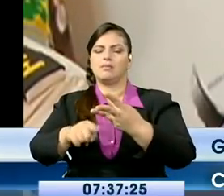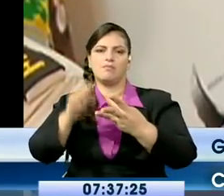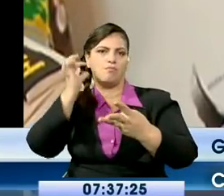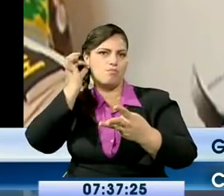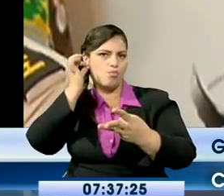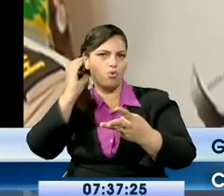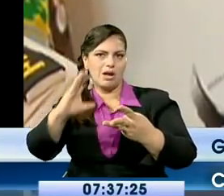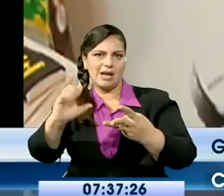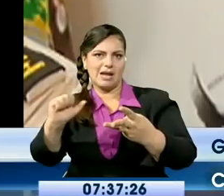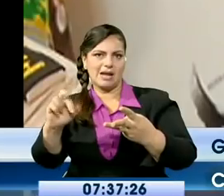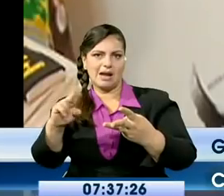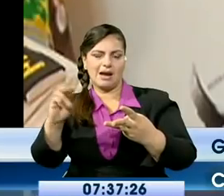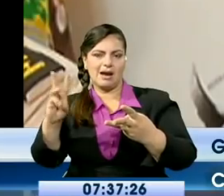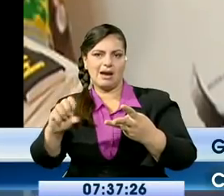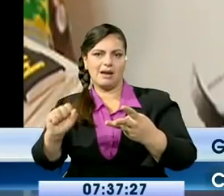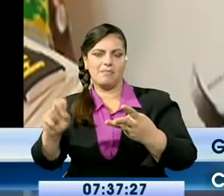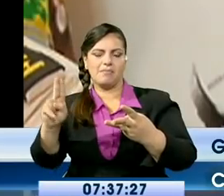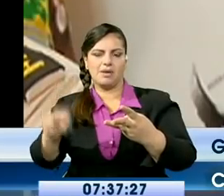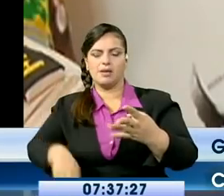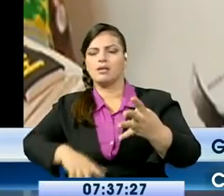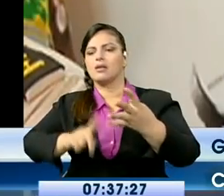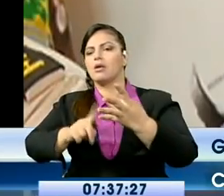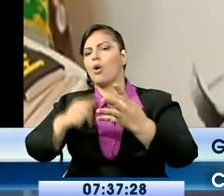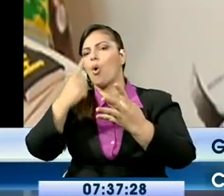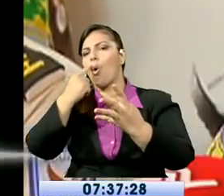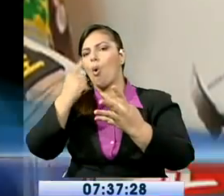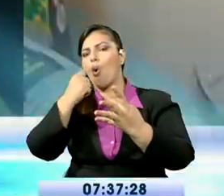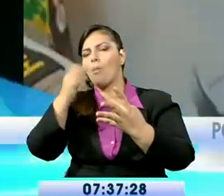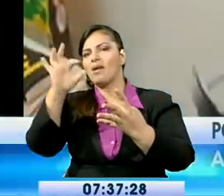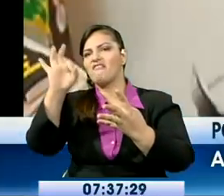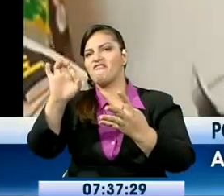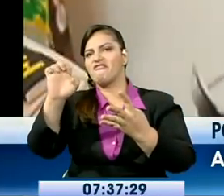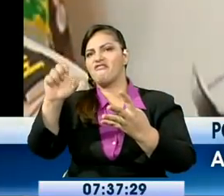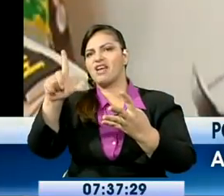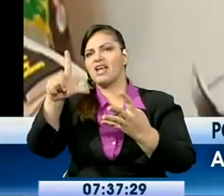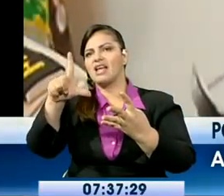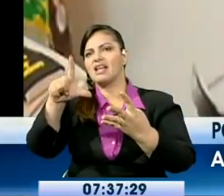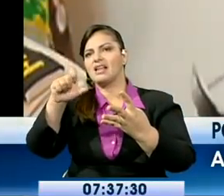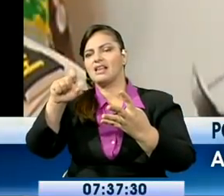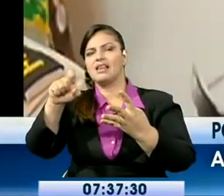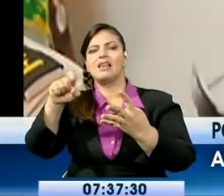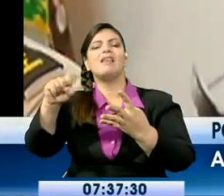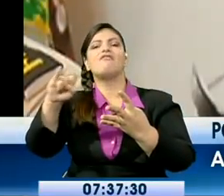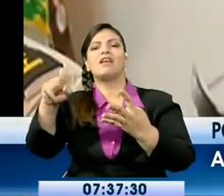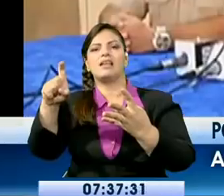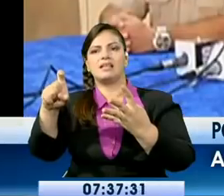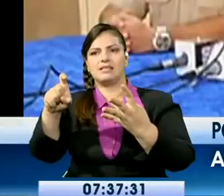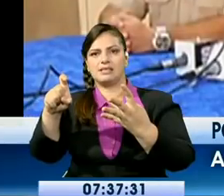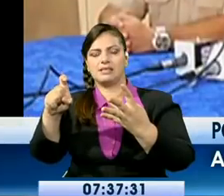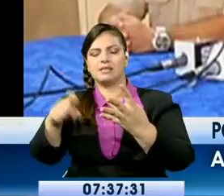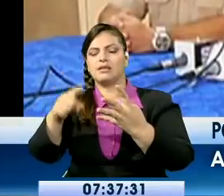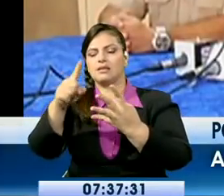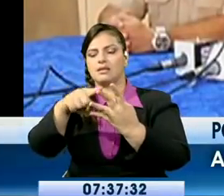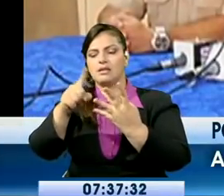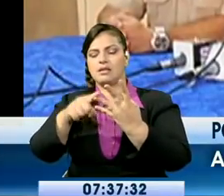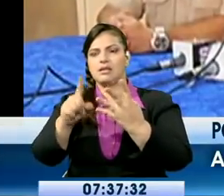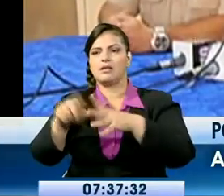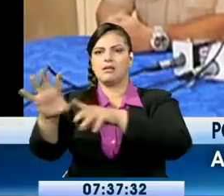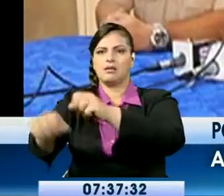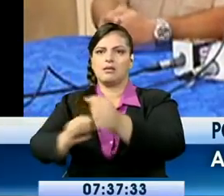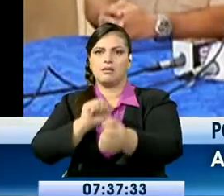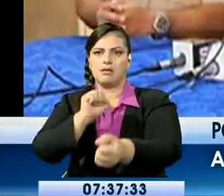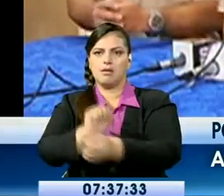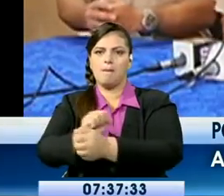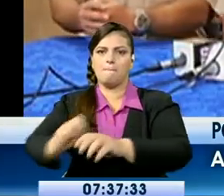Edith B.B. y el ciudadano Félix Fernando. Los 3 últimos no tienen antecedentes. Según las